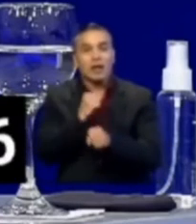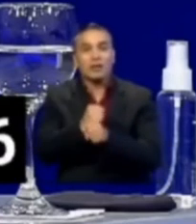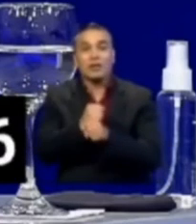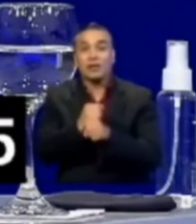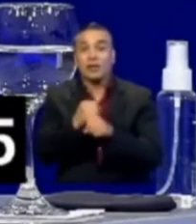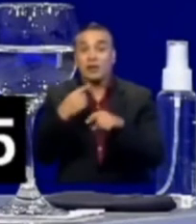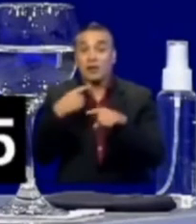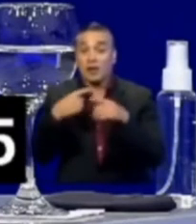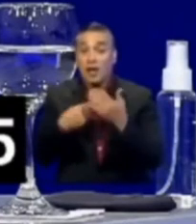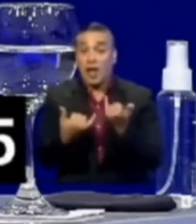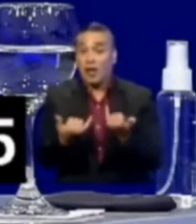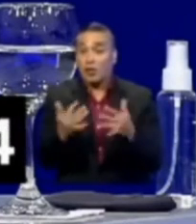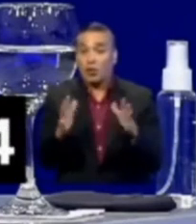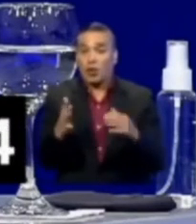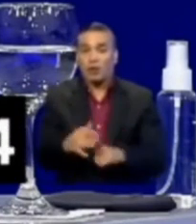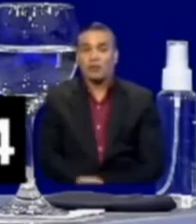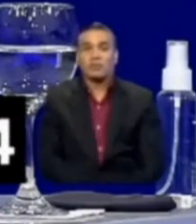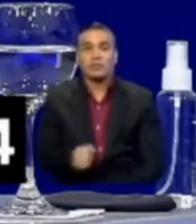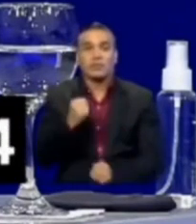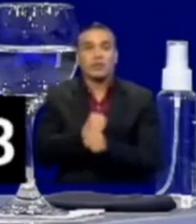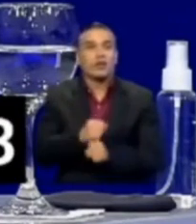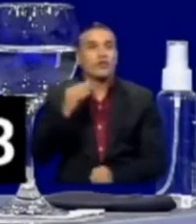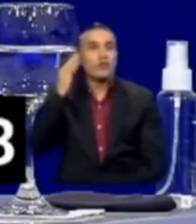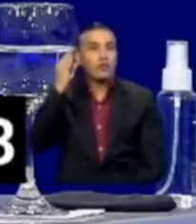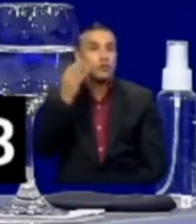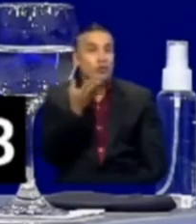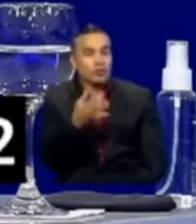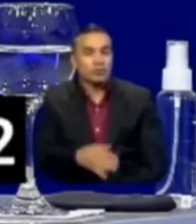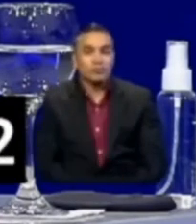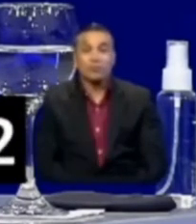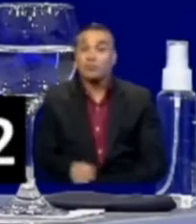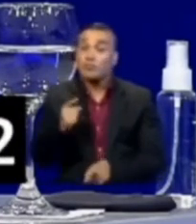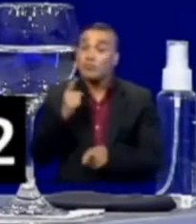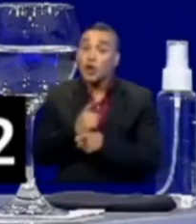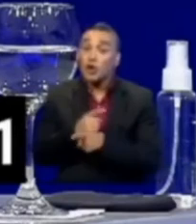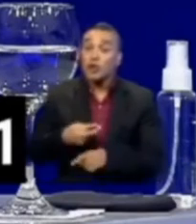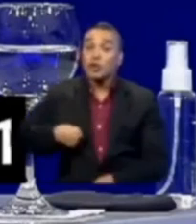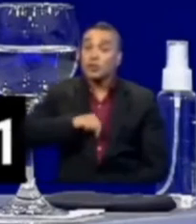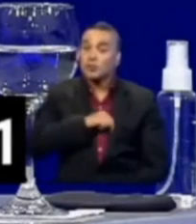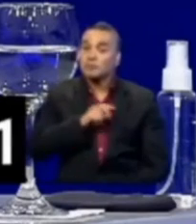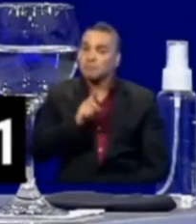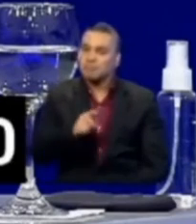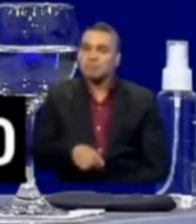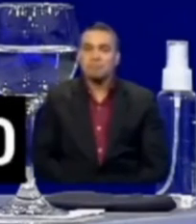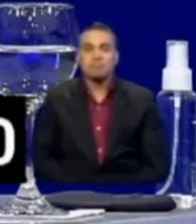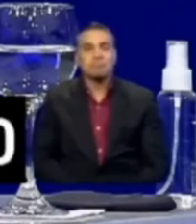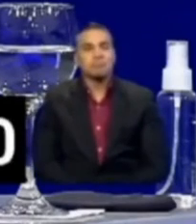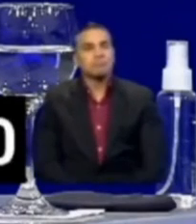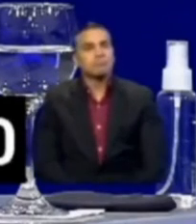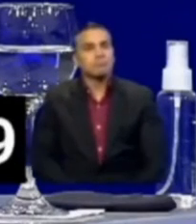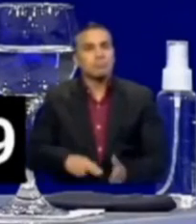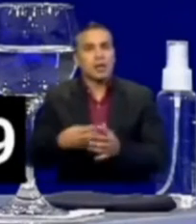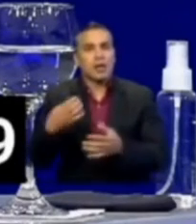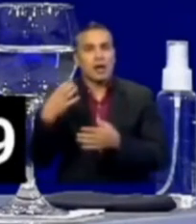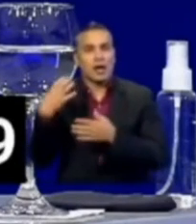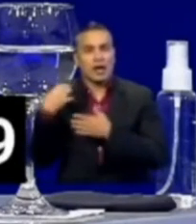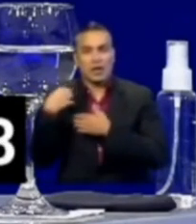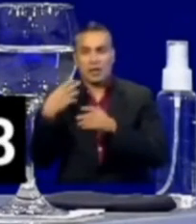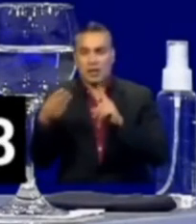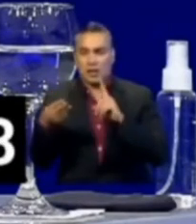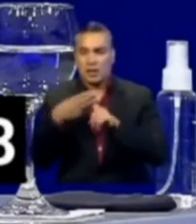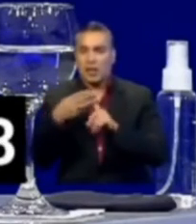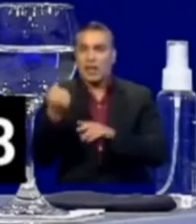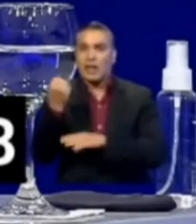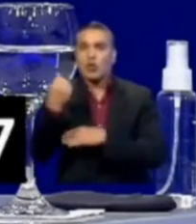ahora ni siquiera existen, los trabajos del futuro. Por eso vamos a apostar por garantizar el Internet como